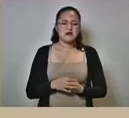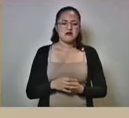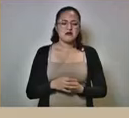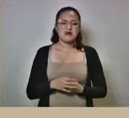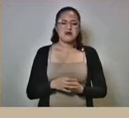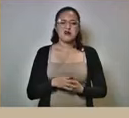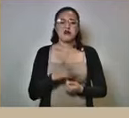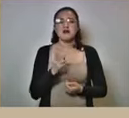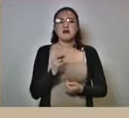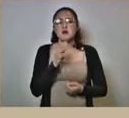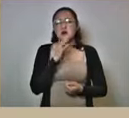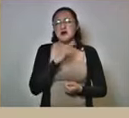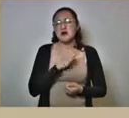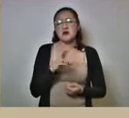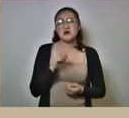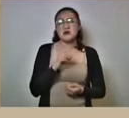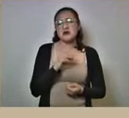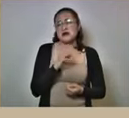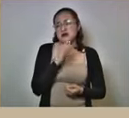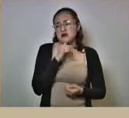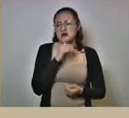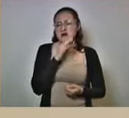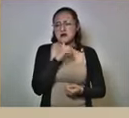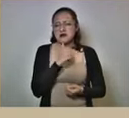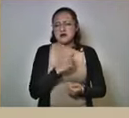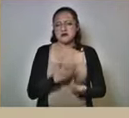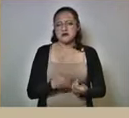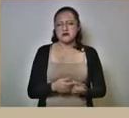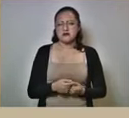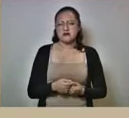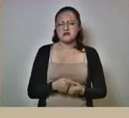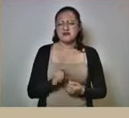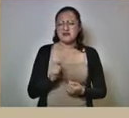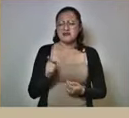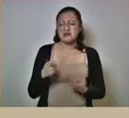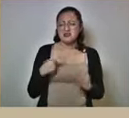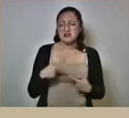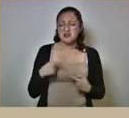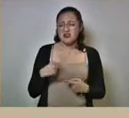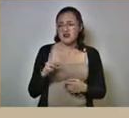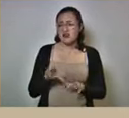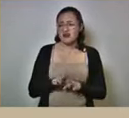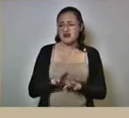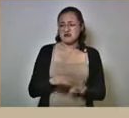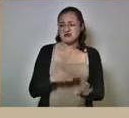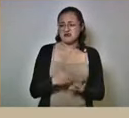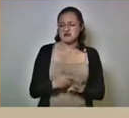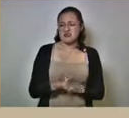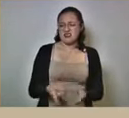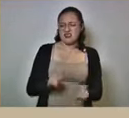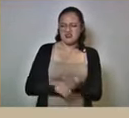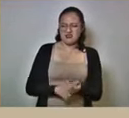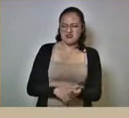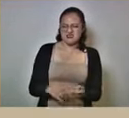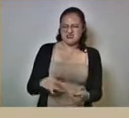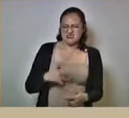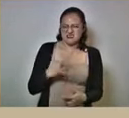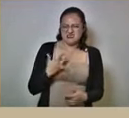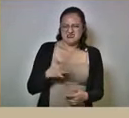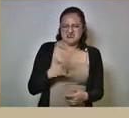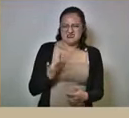cosas. Que lo sigan haciendo, en eso se convirtieron. En maledicentes